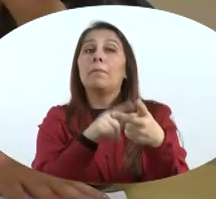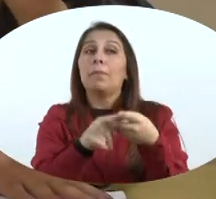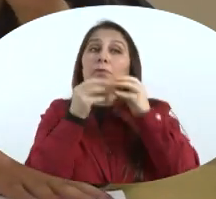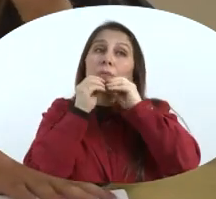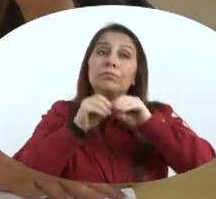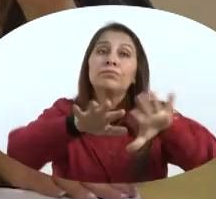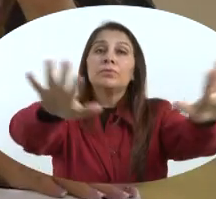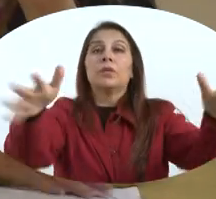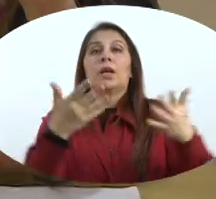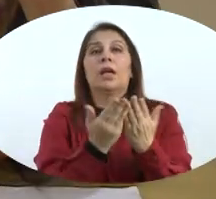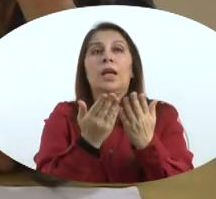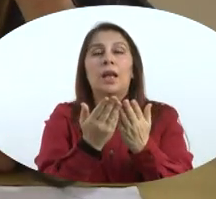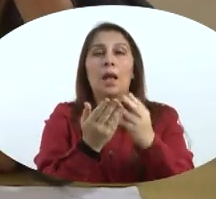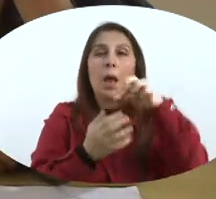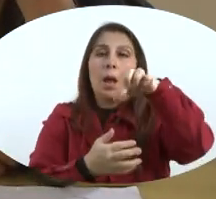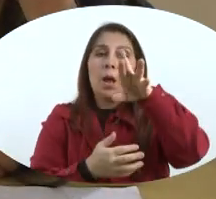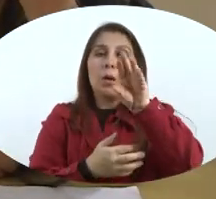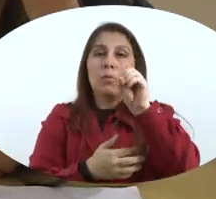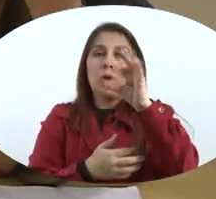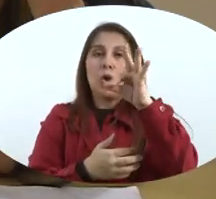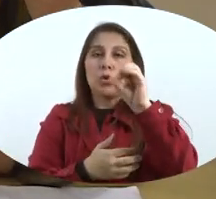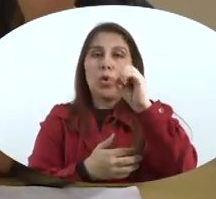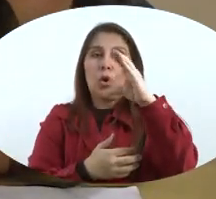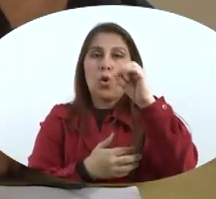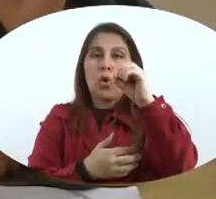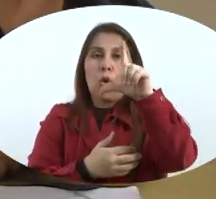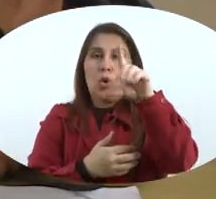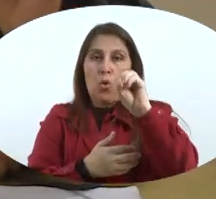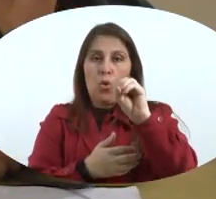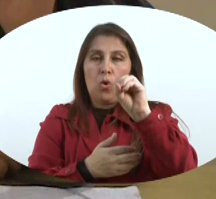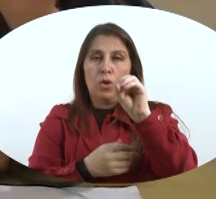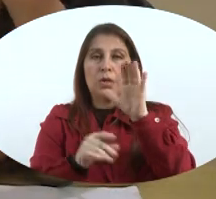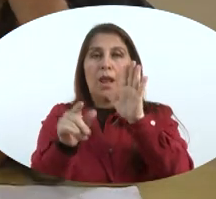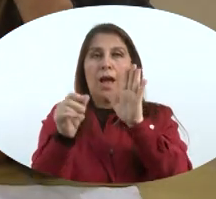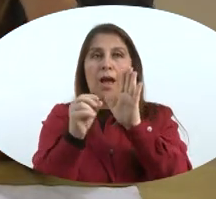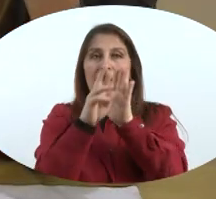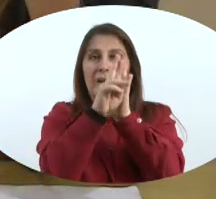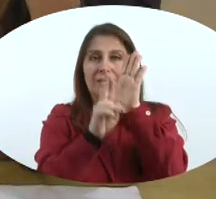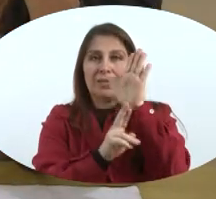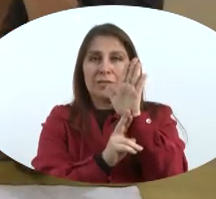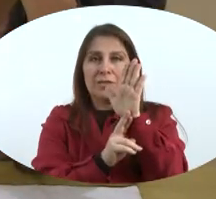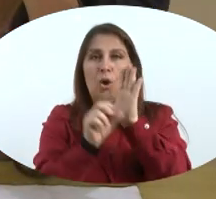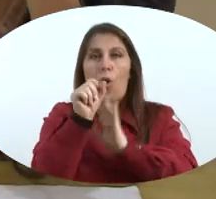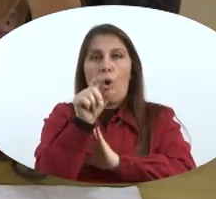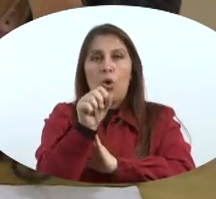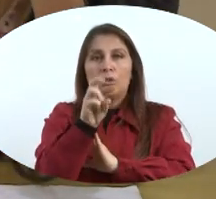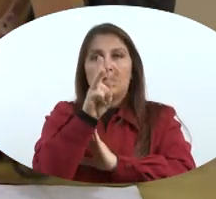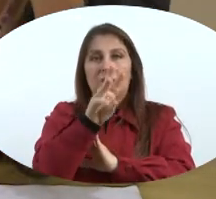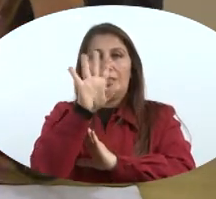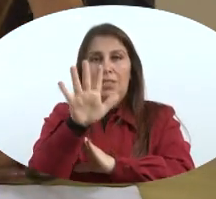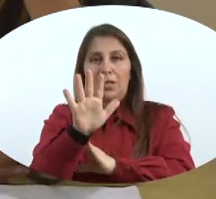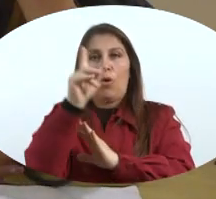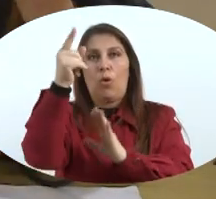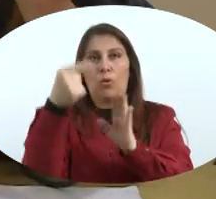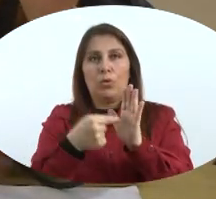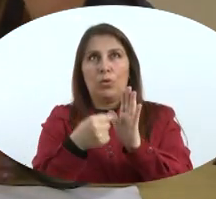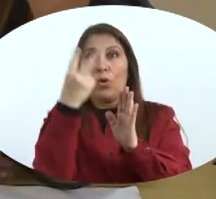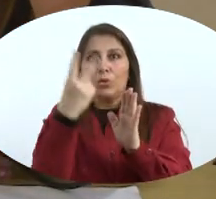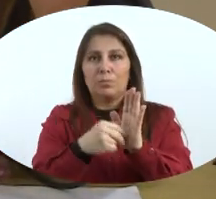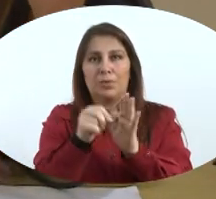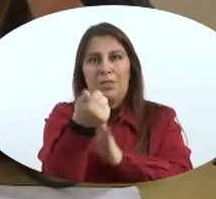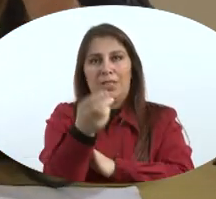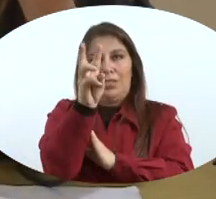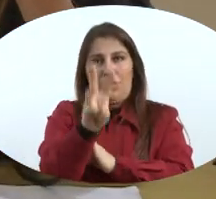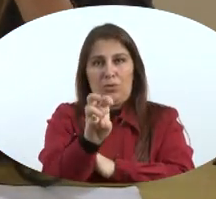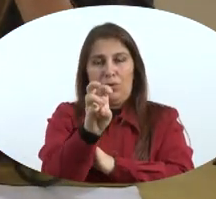creó este protocolo sale bajo la resolución 11 75 el 30 de agosto del 2018 y hace falta muchísimo